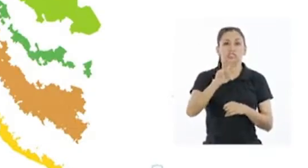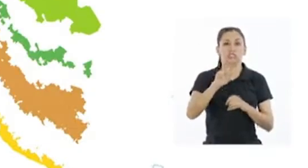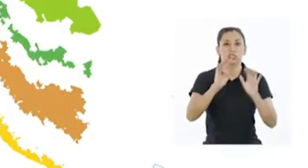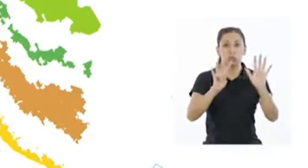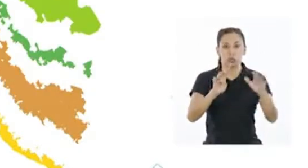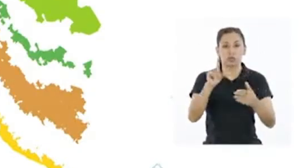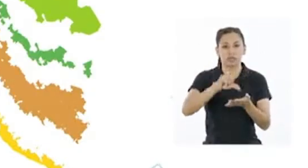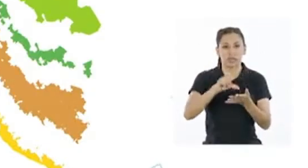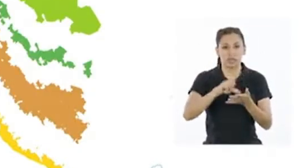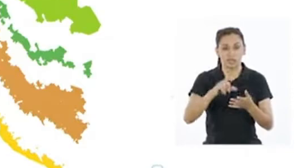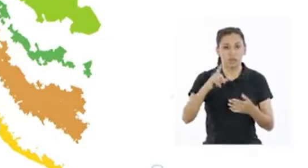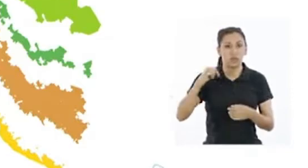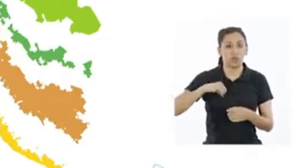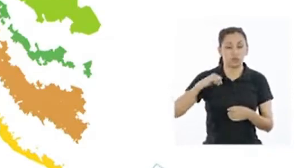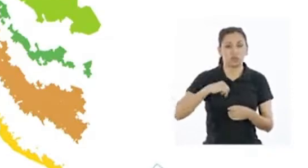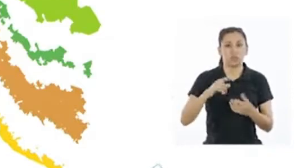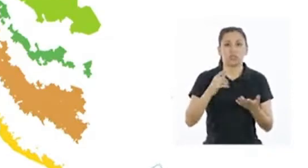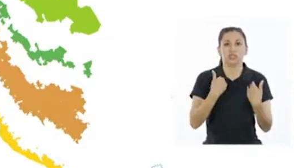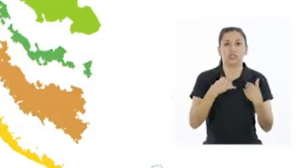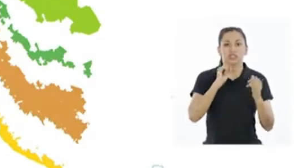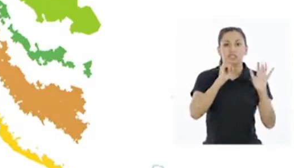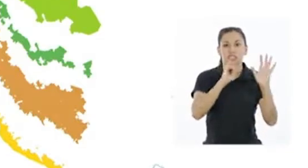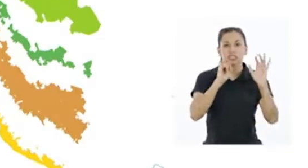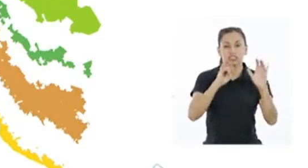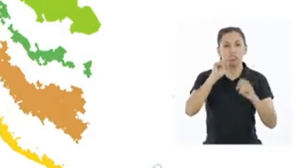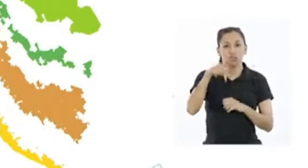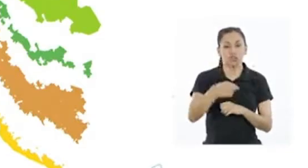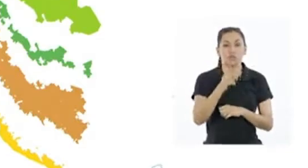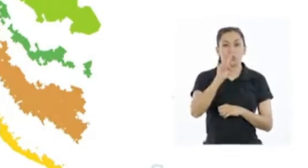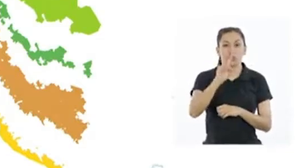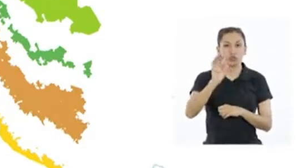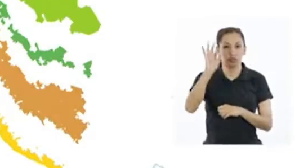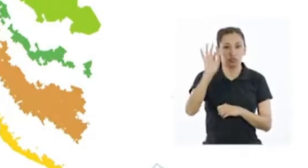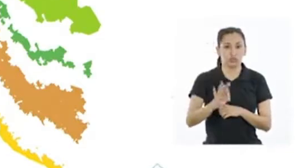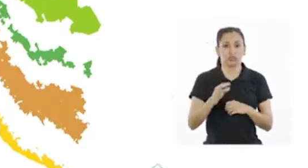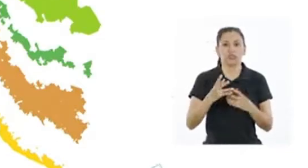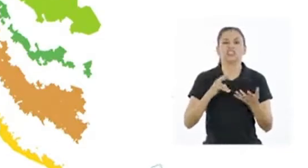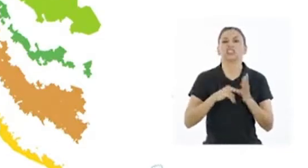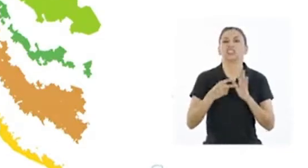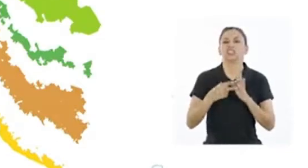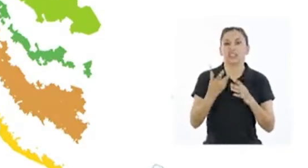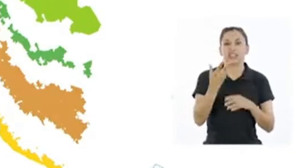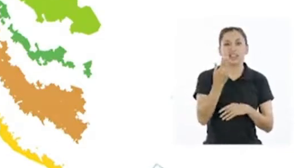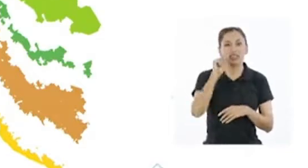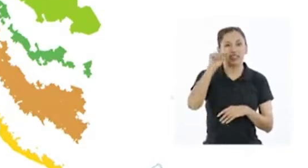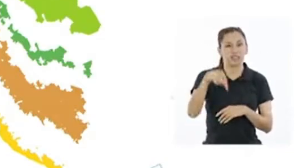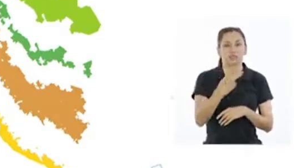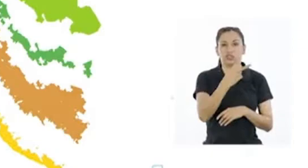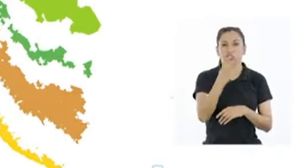19.739. Lima Metropolitana representa el 67,2%, o sea,